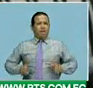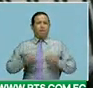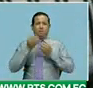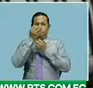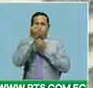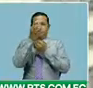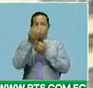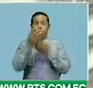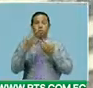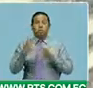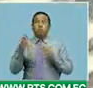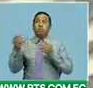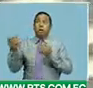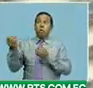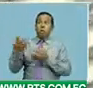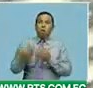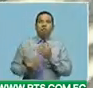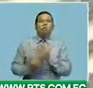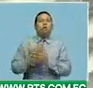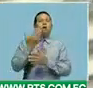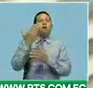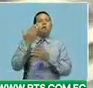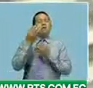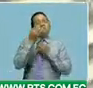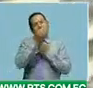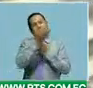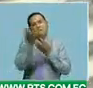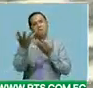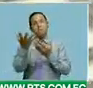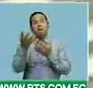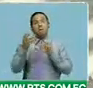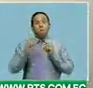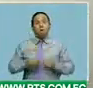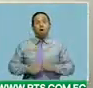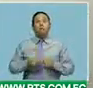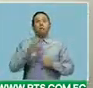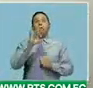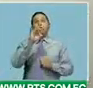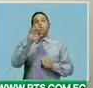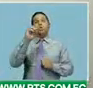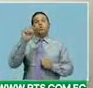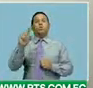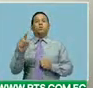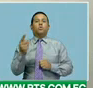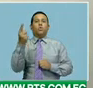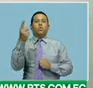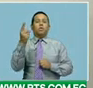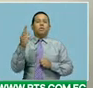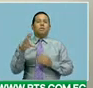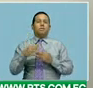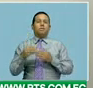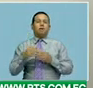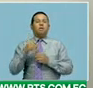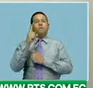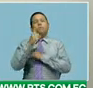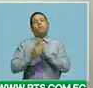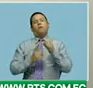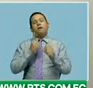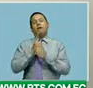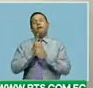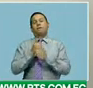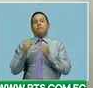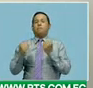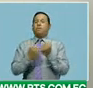generará ingresos de más de $800 millones al año. Le puede dar un poquito más de dinámica al sector en términos